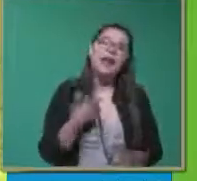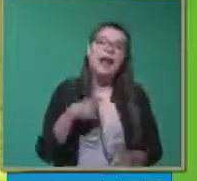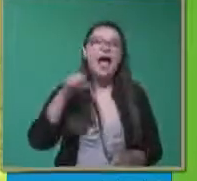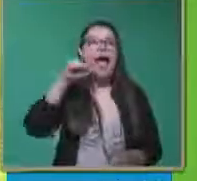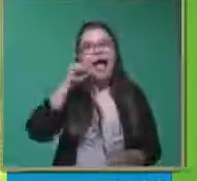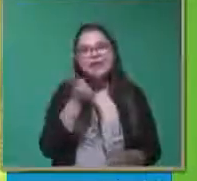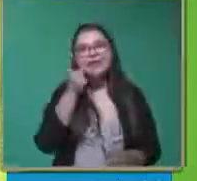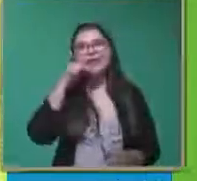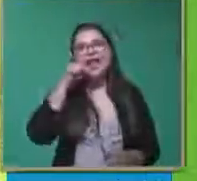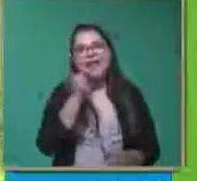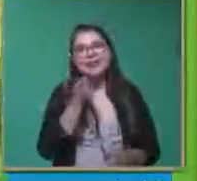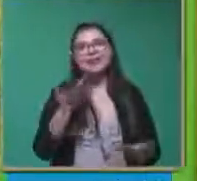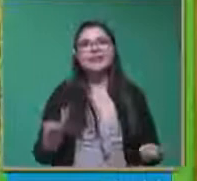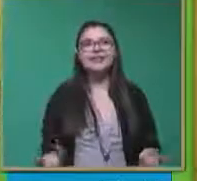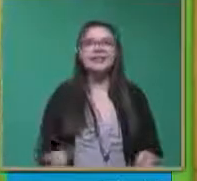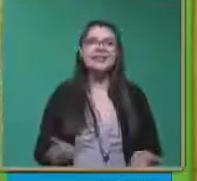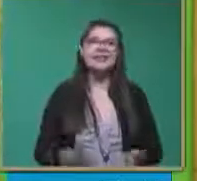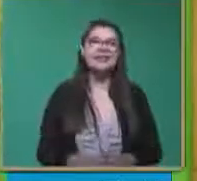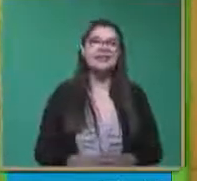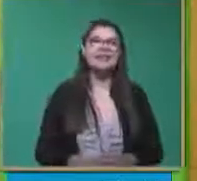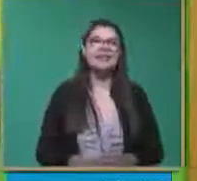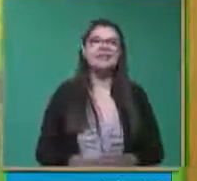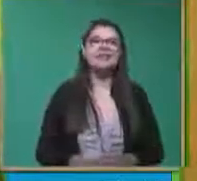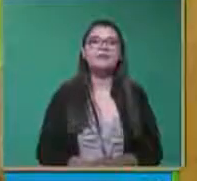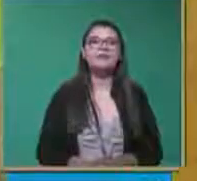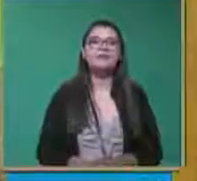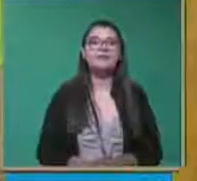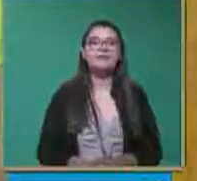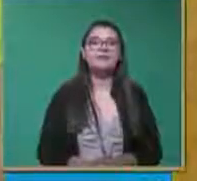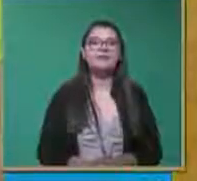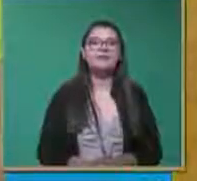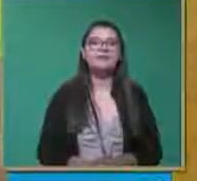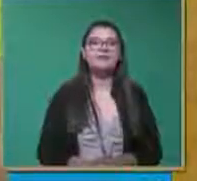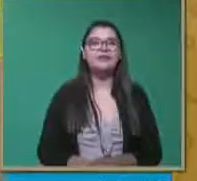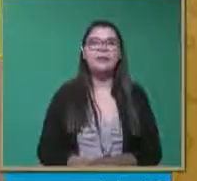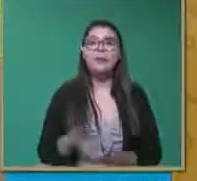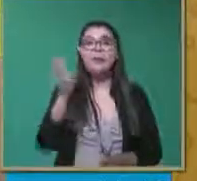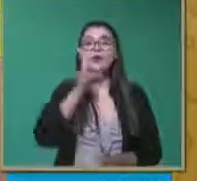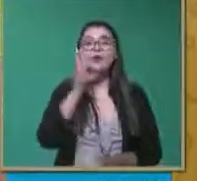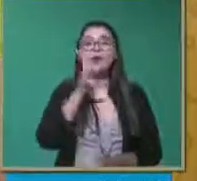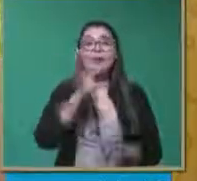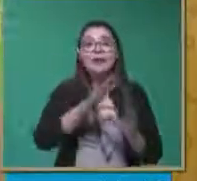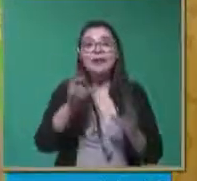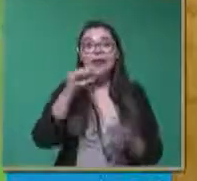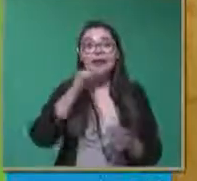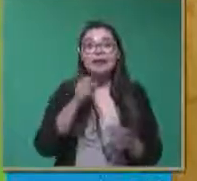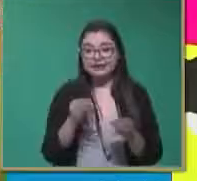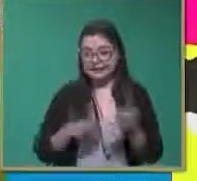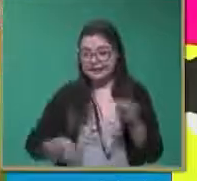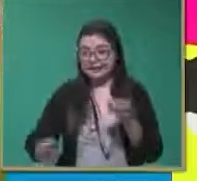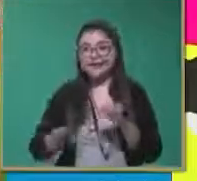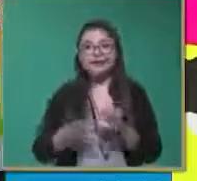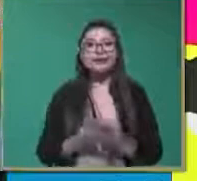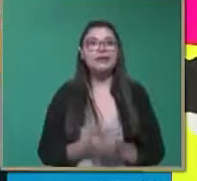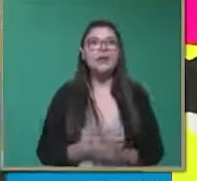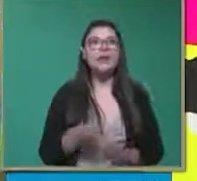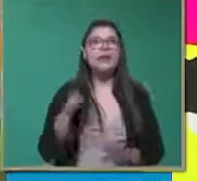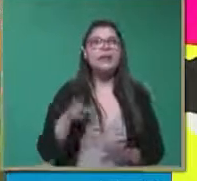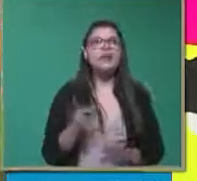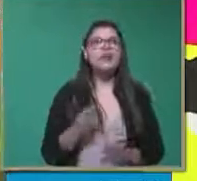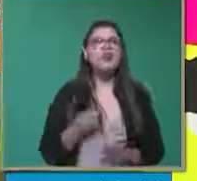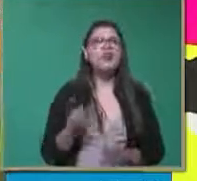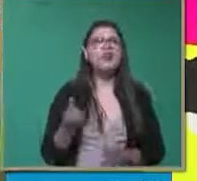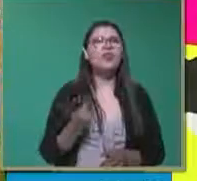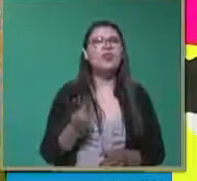¡Ay, la zanahoria! Regresó por comer su zanahoria. Pero, ay, no, conejito, muy malo. Saca el zanahoria acá y mira lo que hay acá. Pero sigue